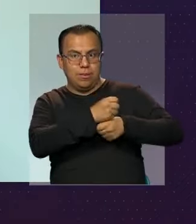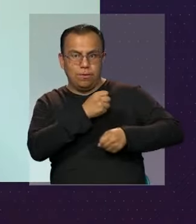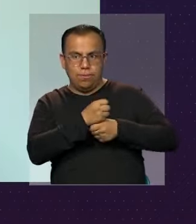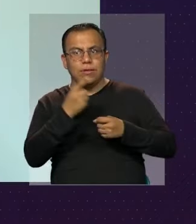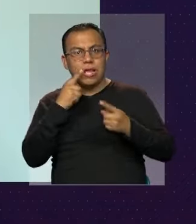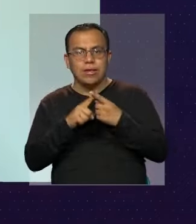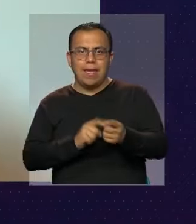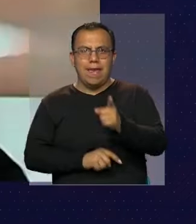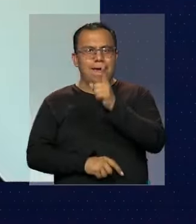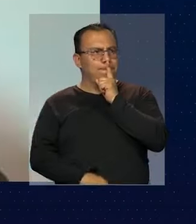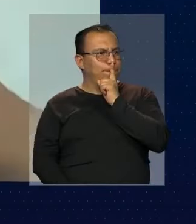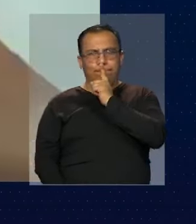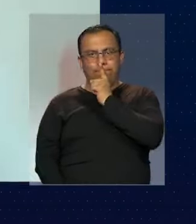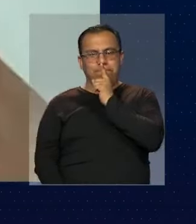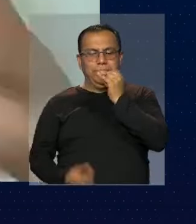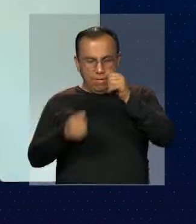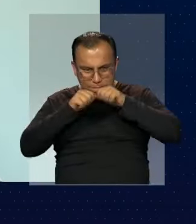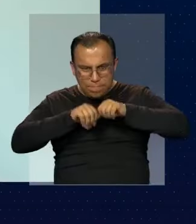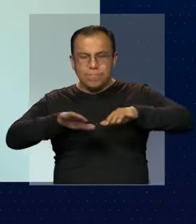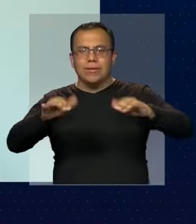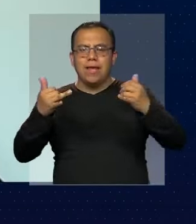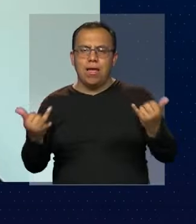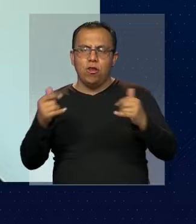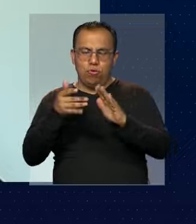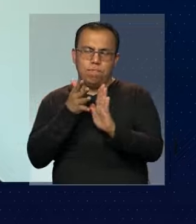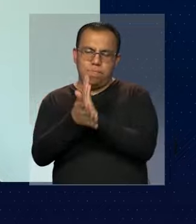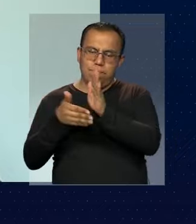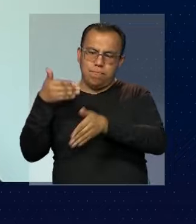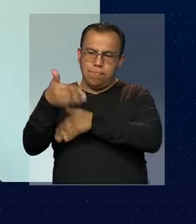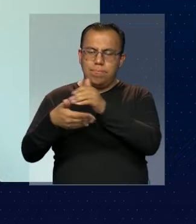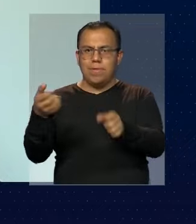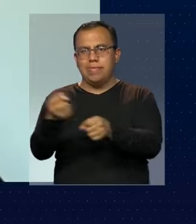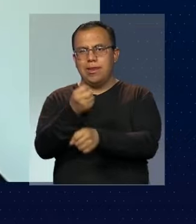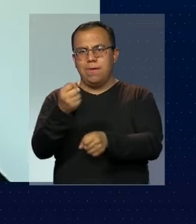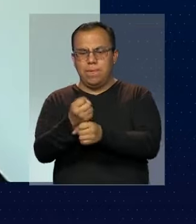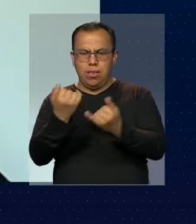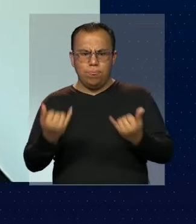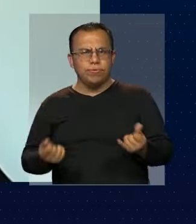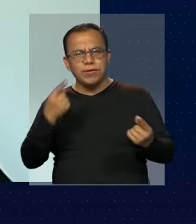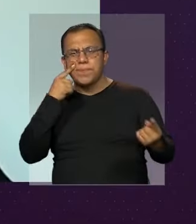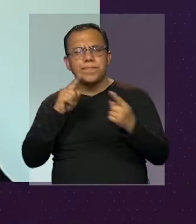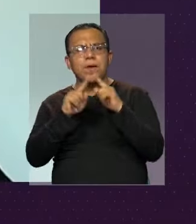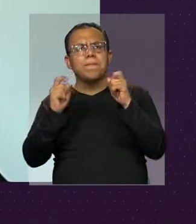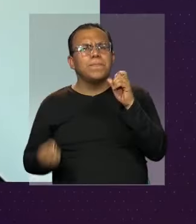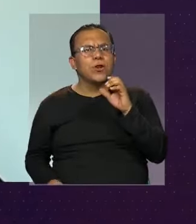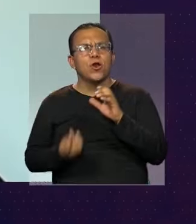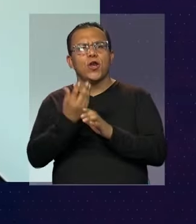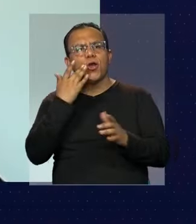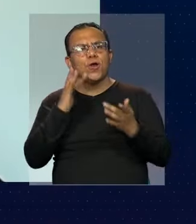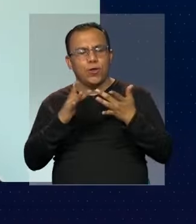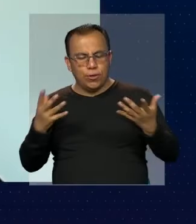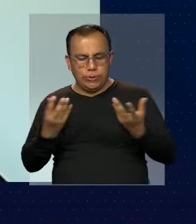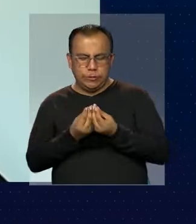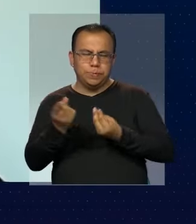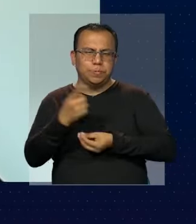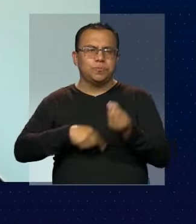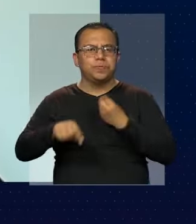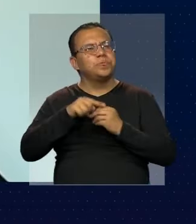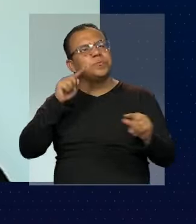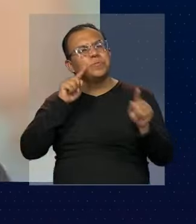callar y posteriormente estamos desarrollando un plan de trabajo para hacer una producción que pueda llegar incluso